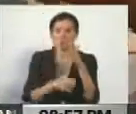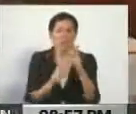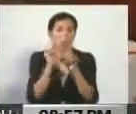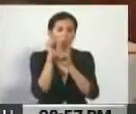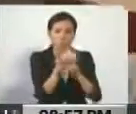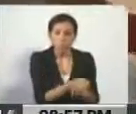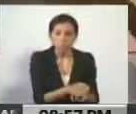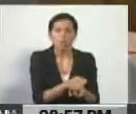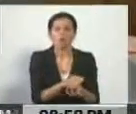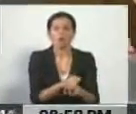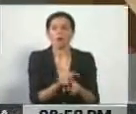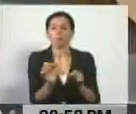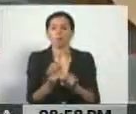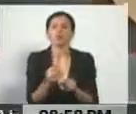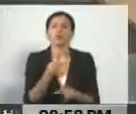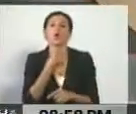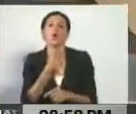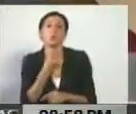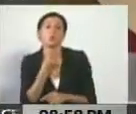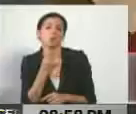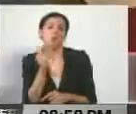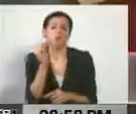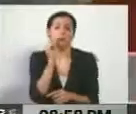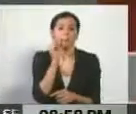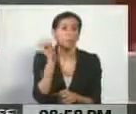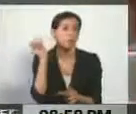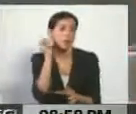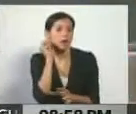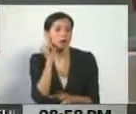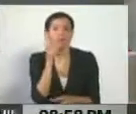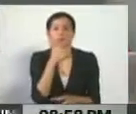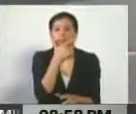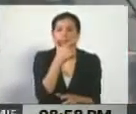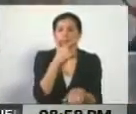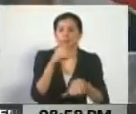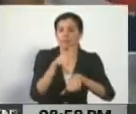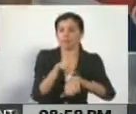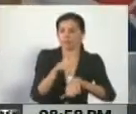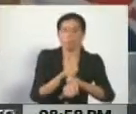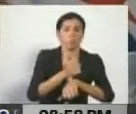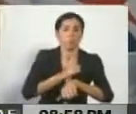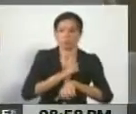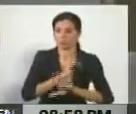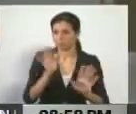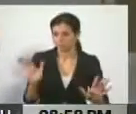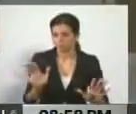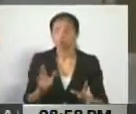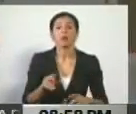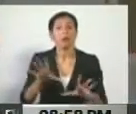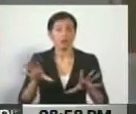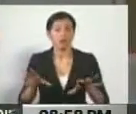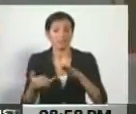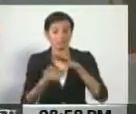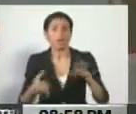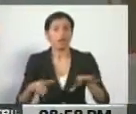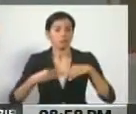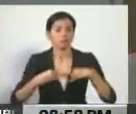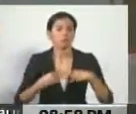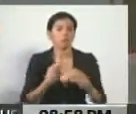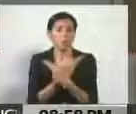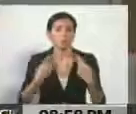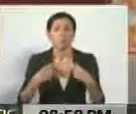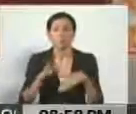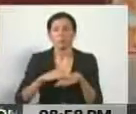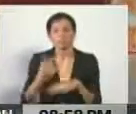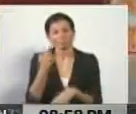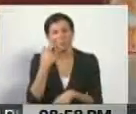discriminación por orientación o identidad sexual. Un compromiso de la institución para quienes han sido víctimas del rechazo social por su